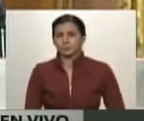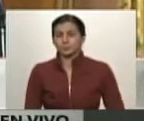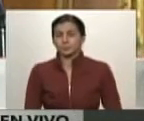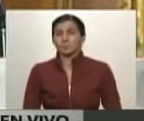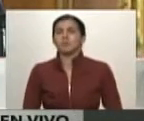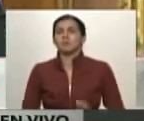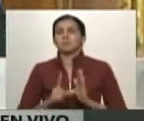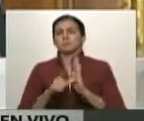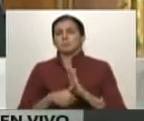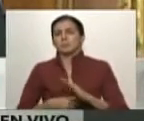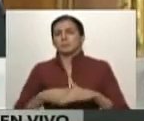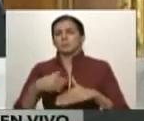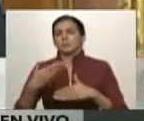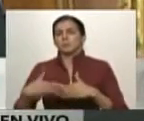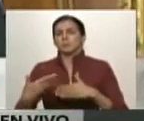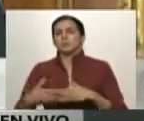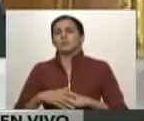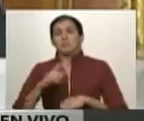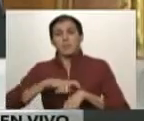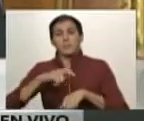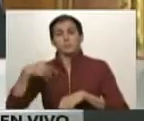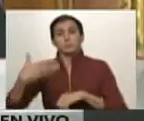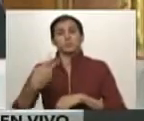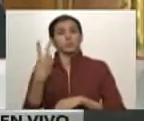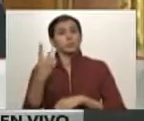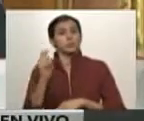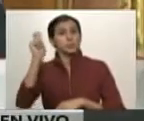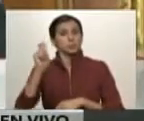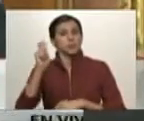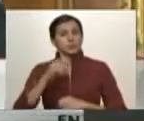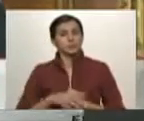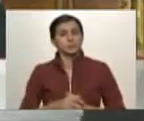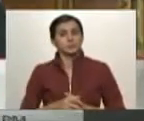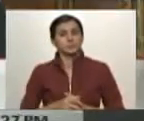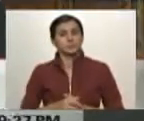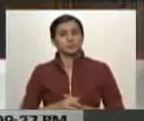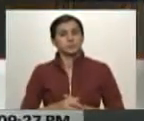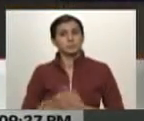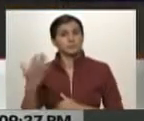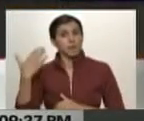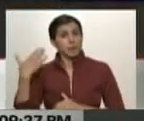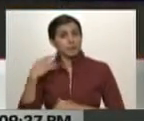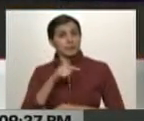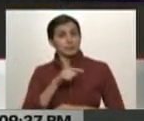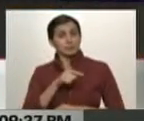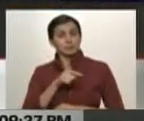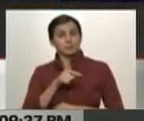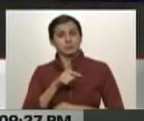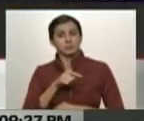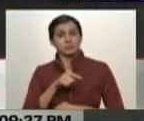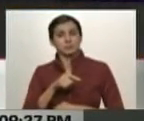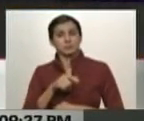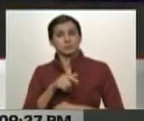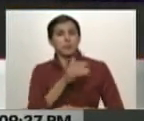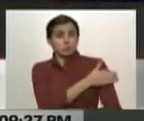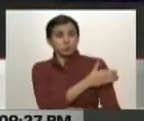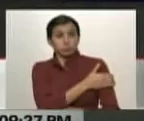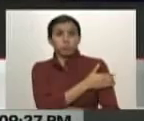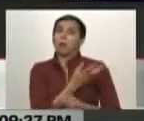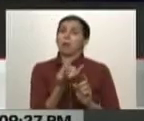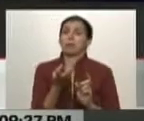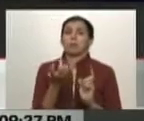luego en el transcurso de este tiempo dos diputados que fueron electo en las planchas de ellos